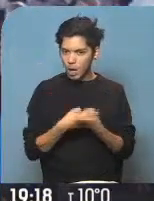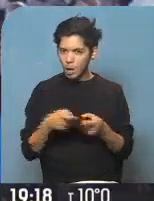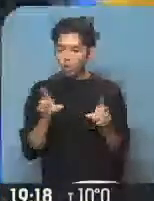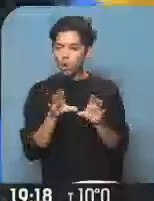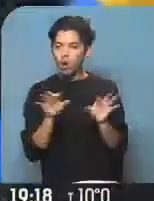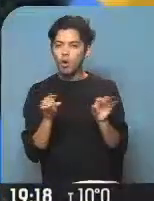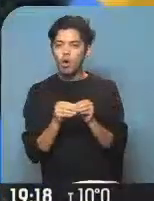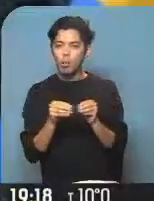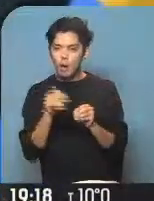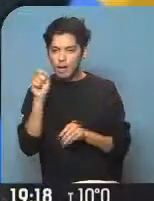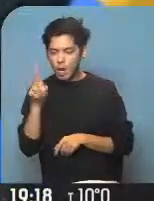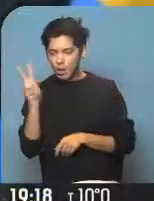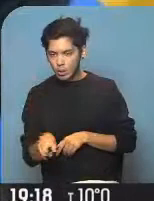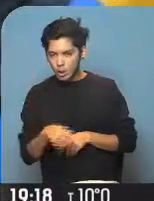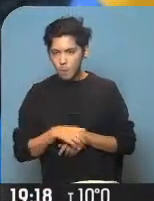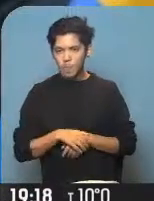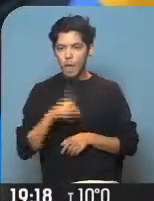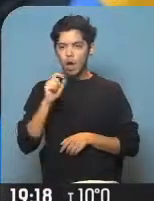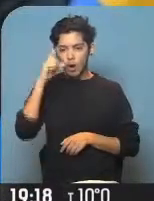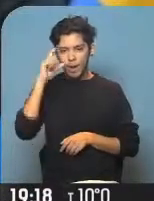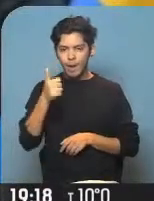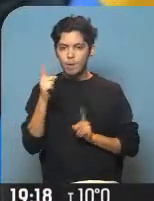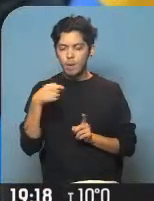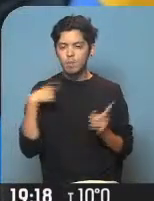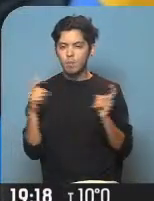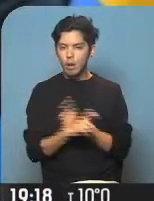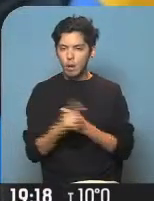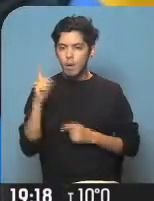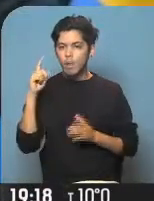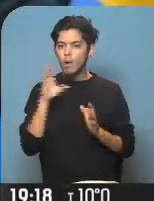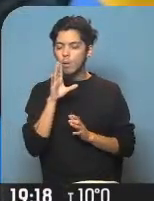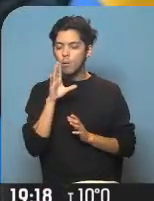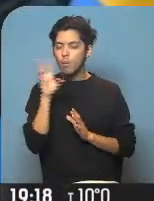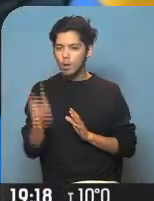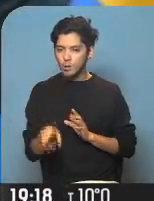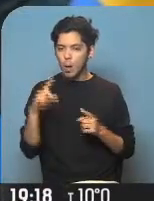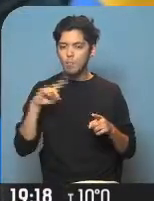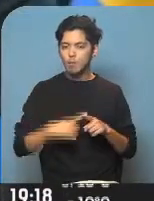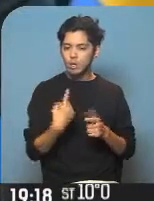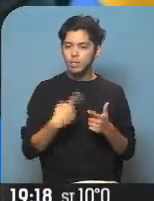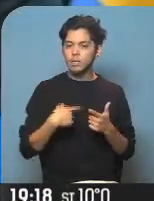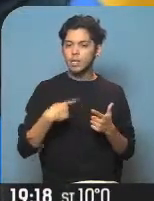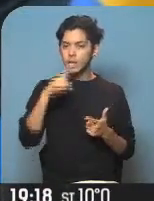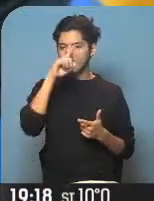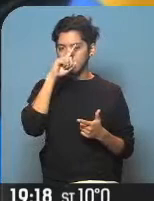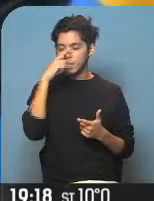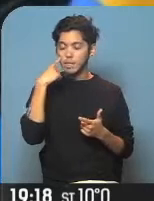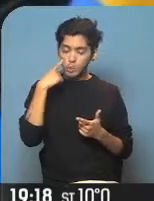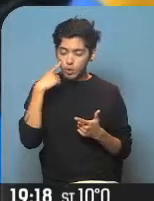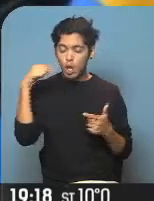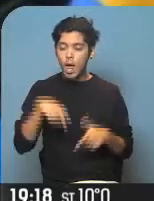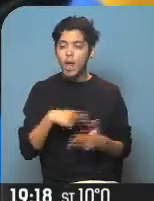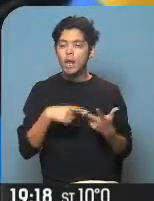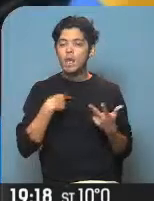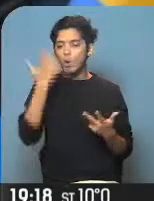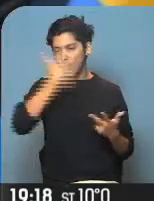OEA no puede dejar de abordar la grave crisis que atraviesa Venezuela, política, institucional y humanitaria. Creemos